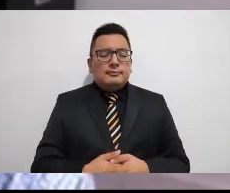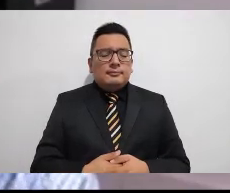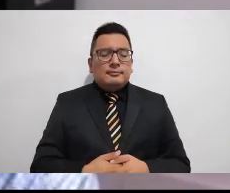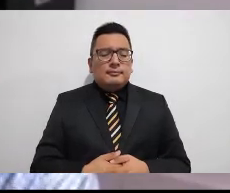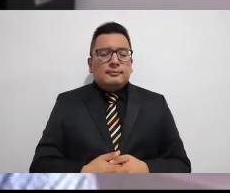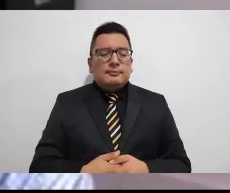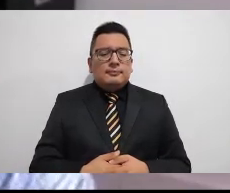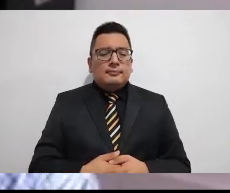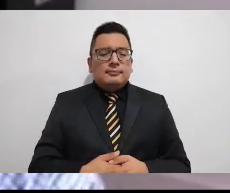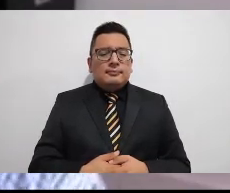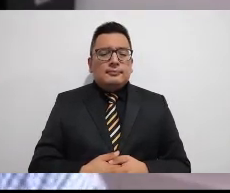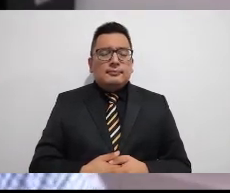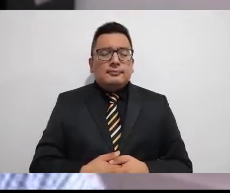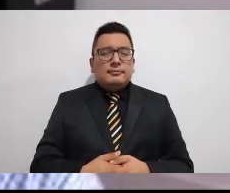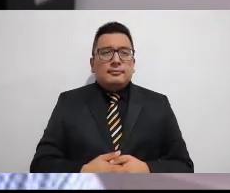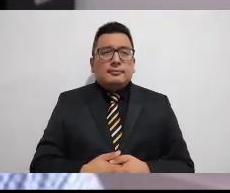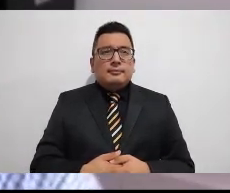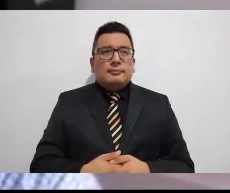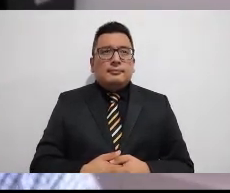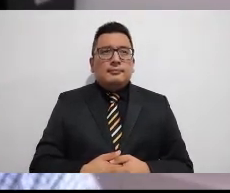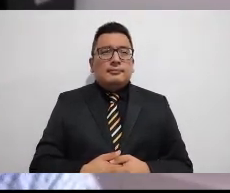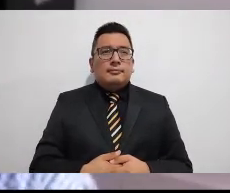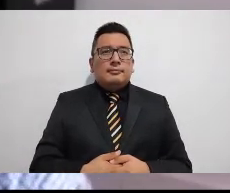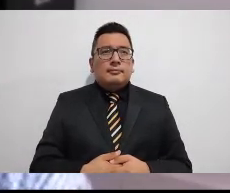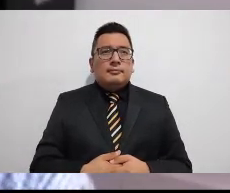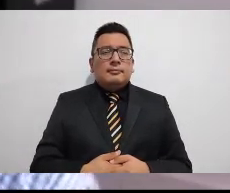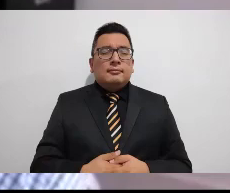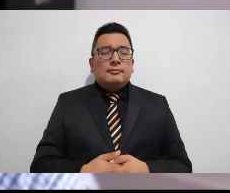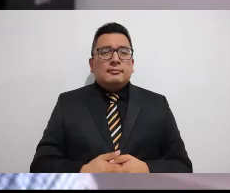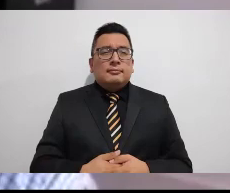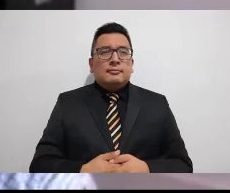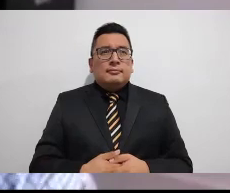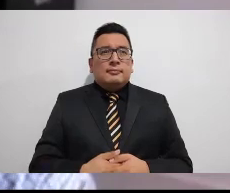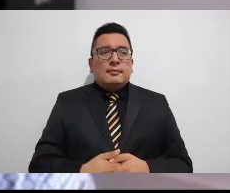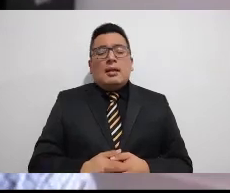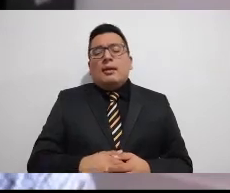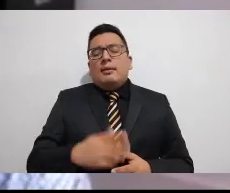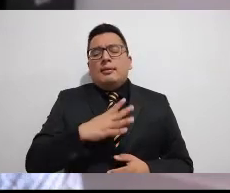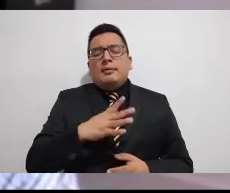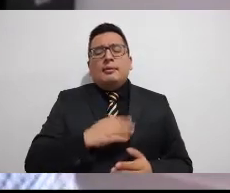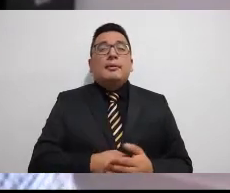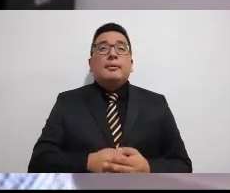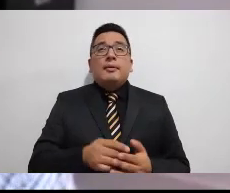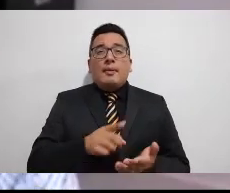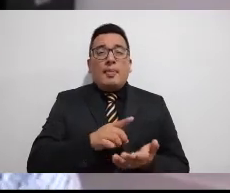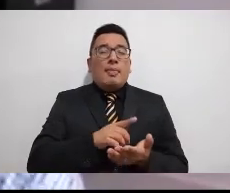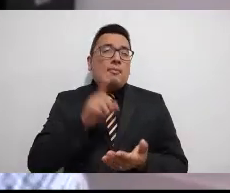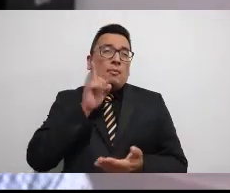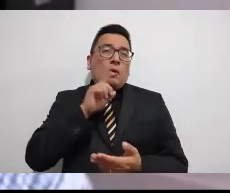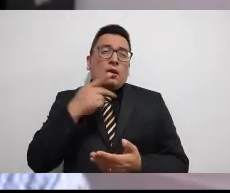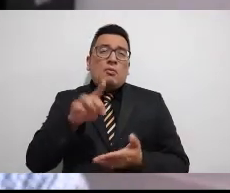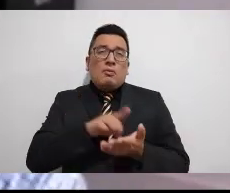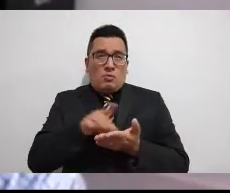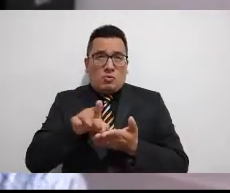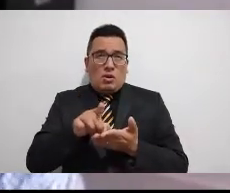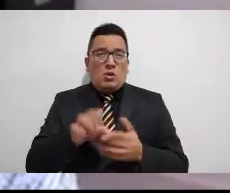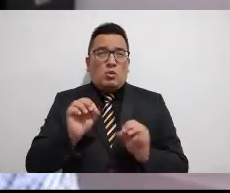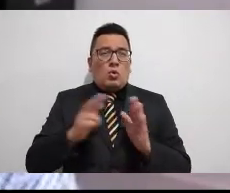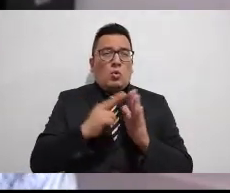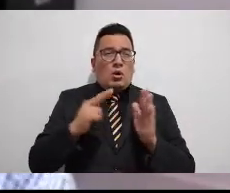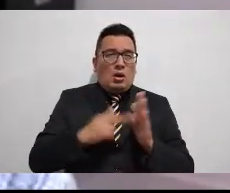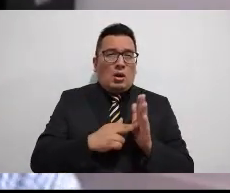entre el reconocimiento pleno de los derechos políticos de las mujeres indígenas y los sistemas normativos indígenas,